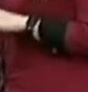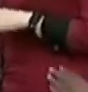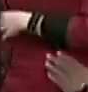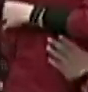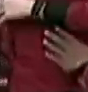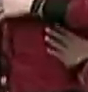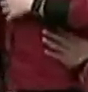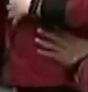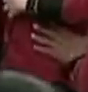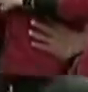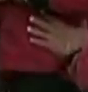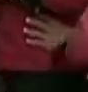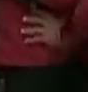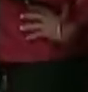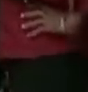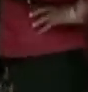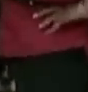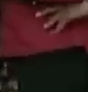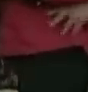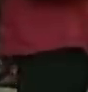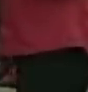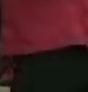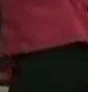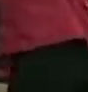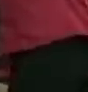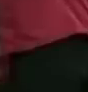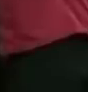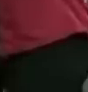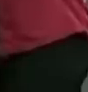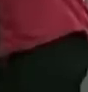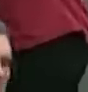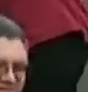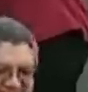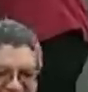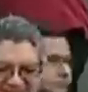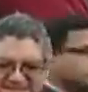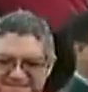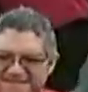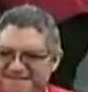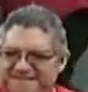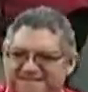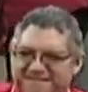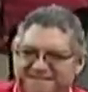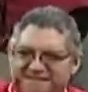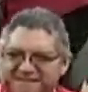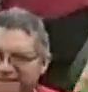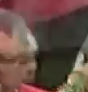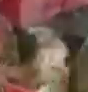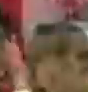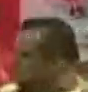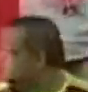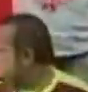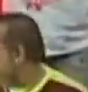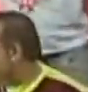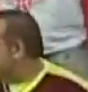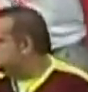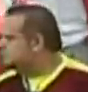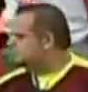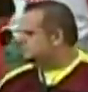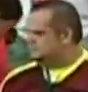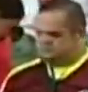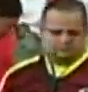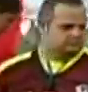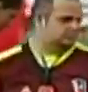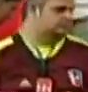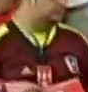muchachos. Engaño, la víbora de la mar. No nos vayas a embarcar, a jugar, que